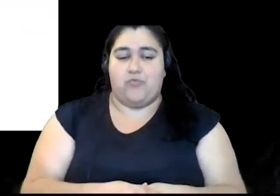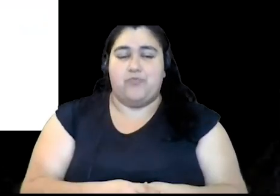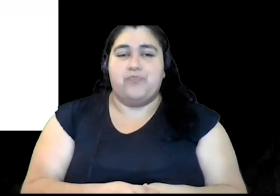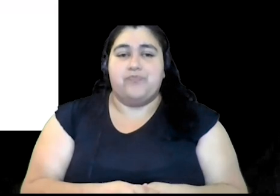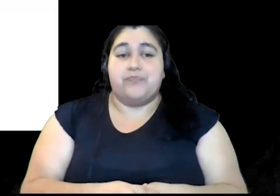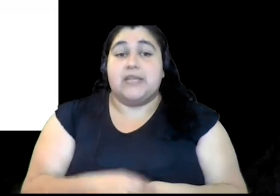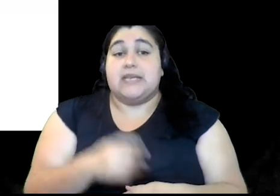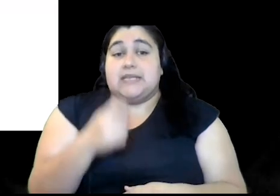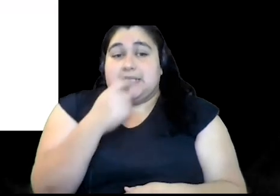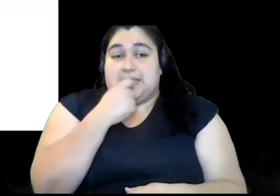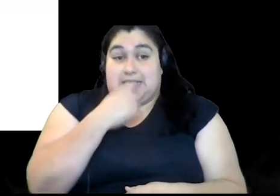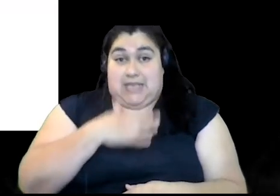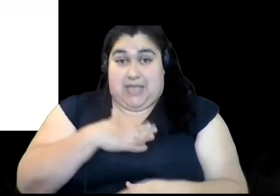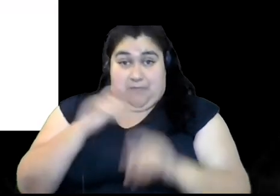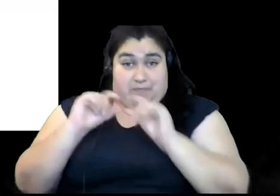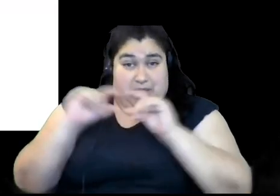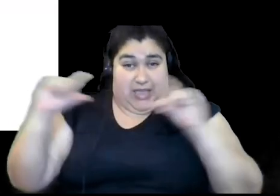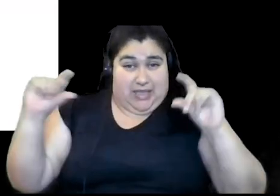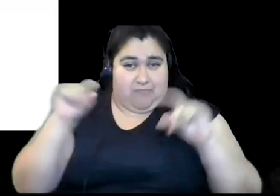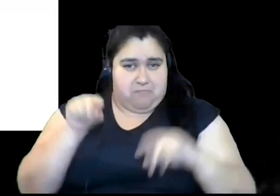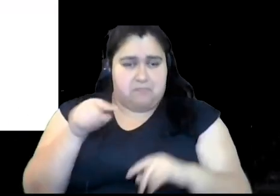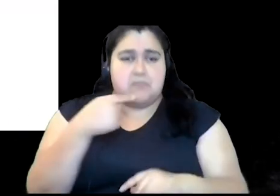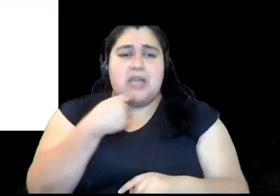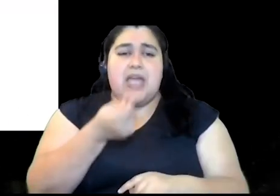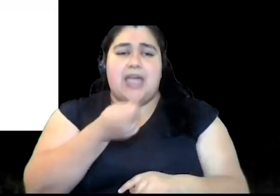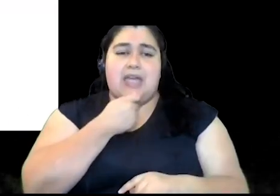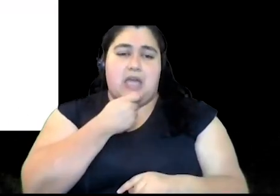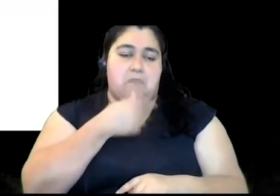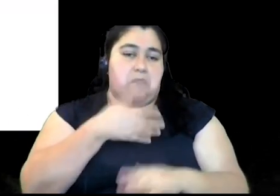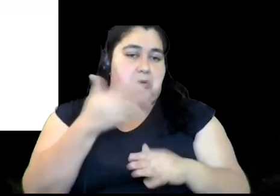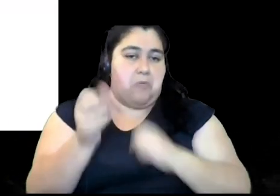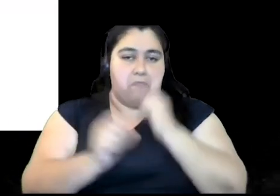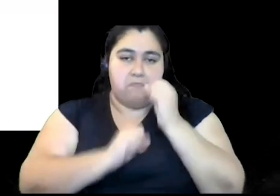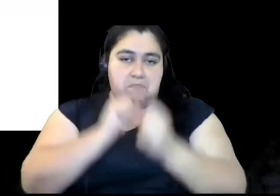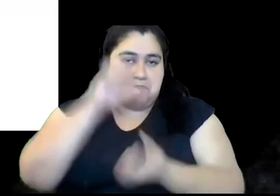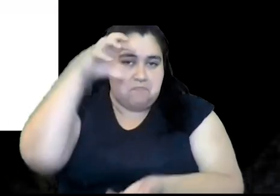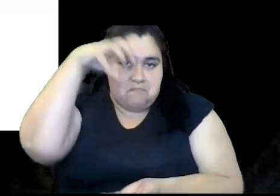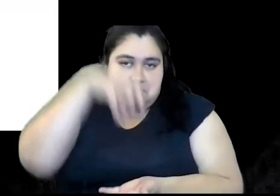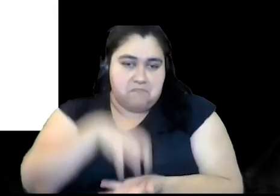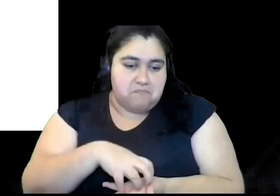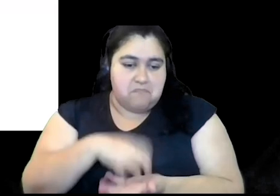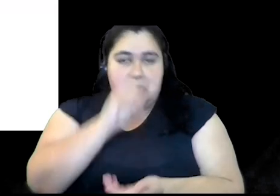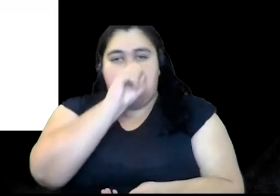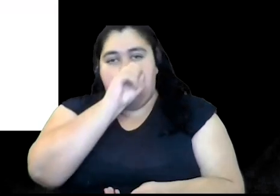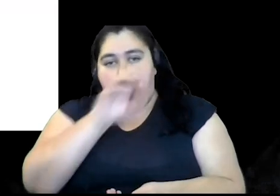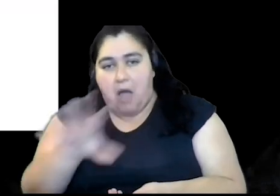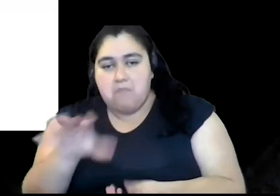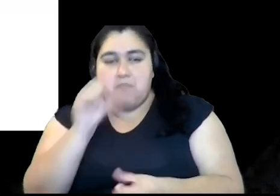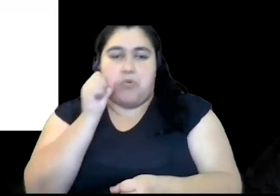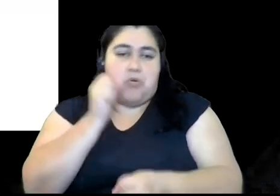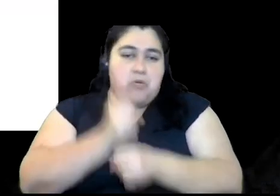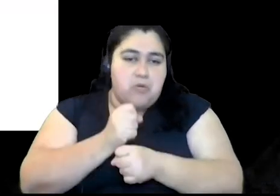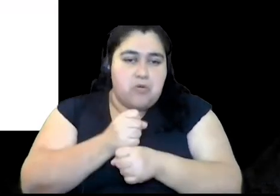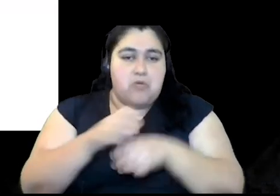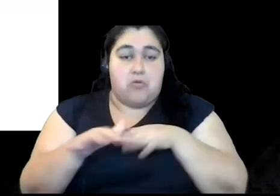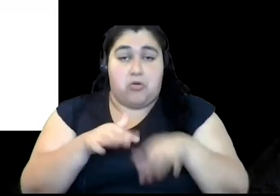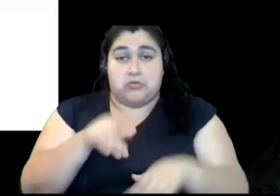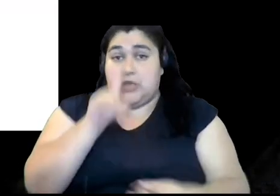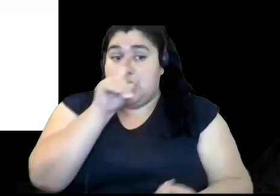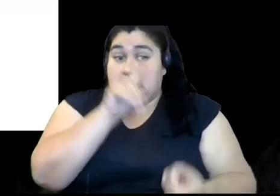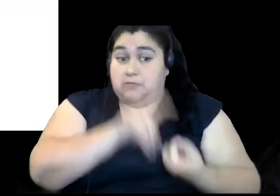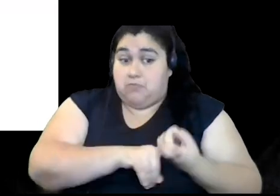Primero, si hay, como en mi ejemplo, un establecimiento comercial, industrial, agrícola, minero, la